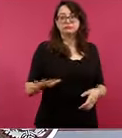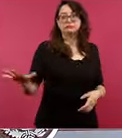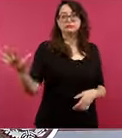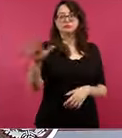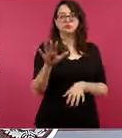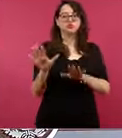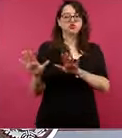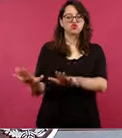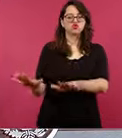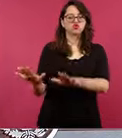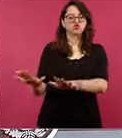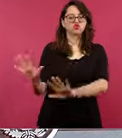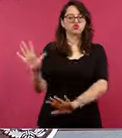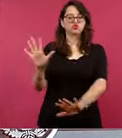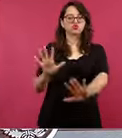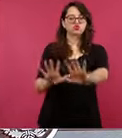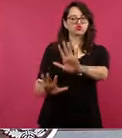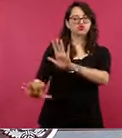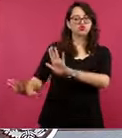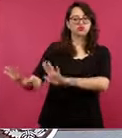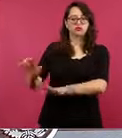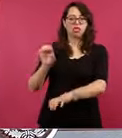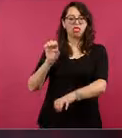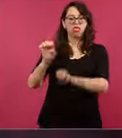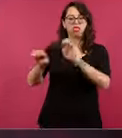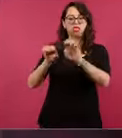en el que participaban